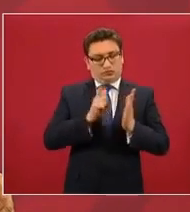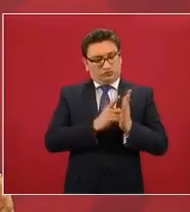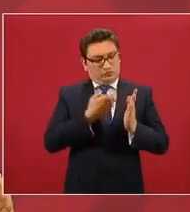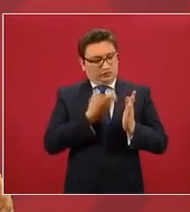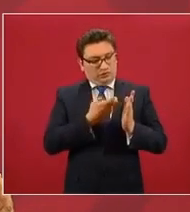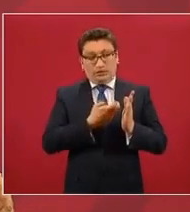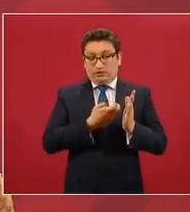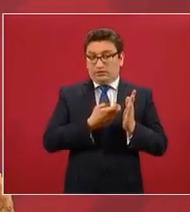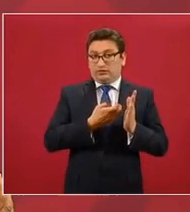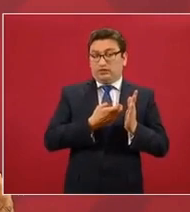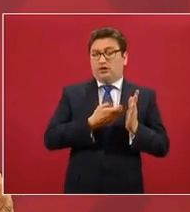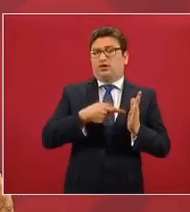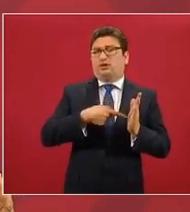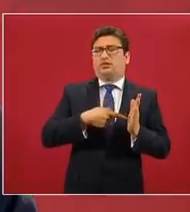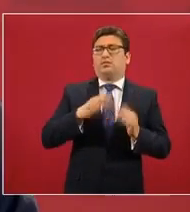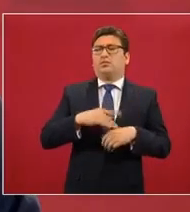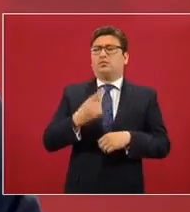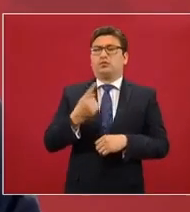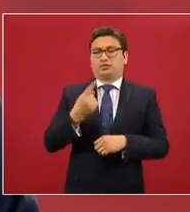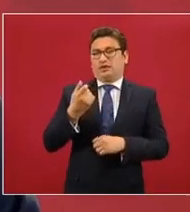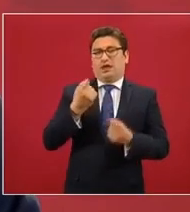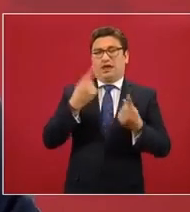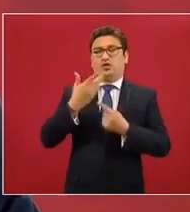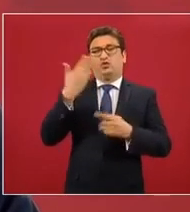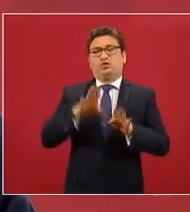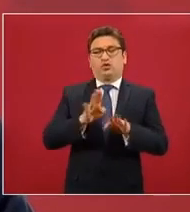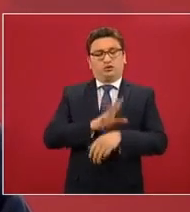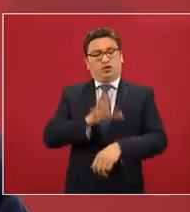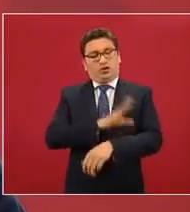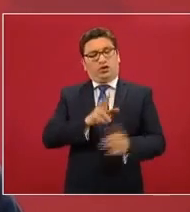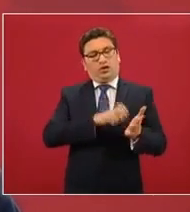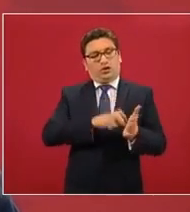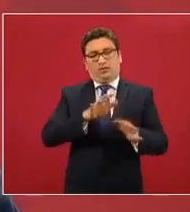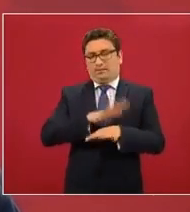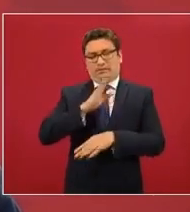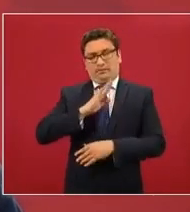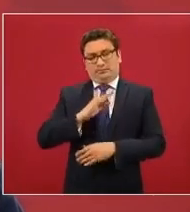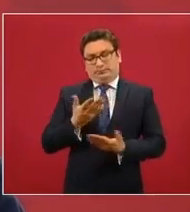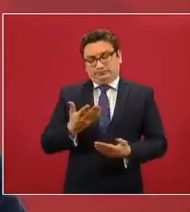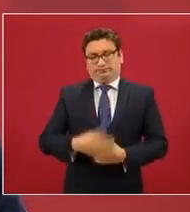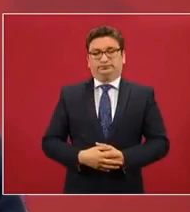actual debido a la mal llamada reforma energética,